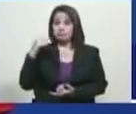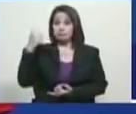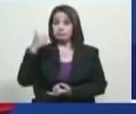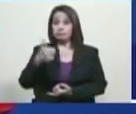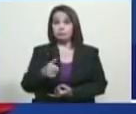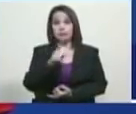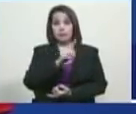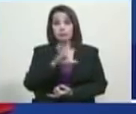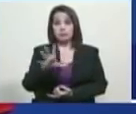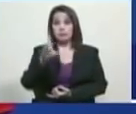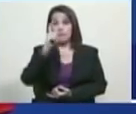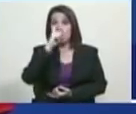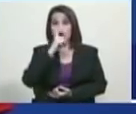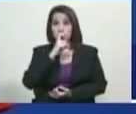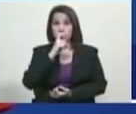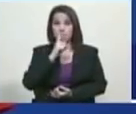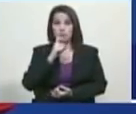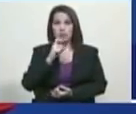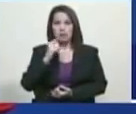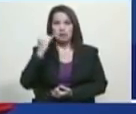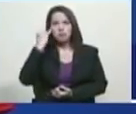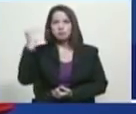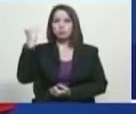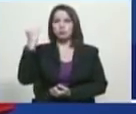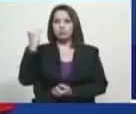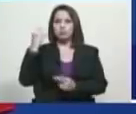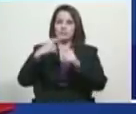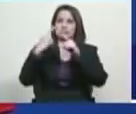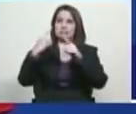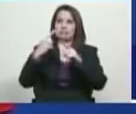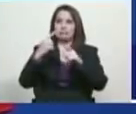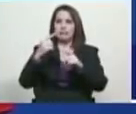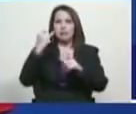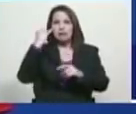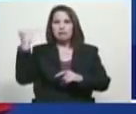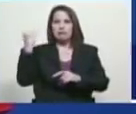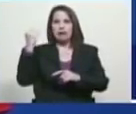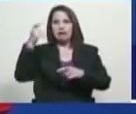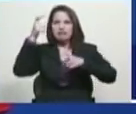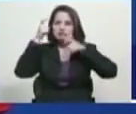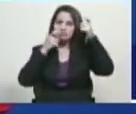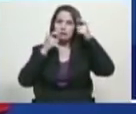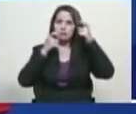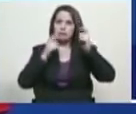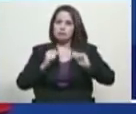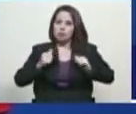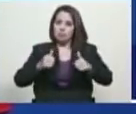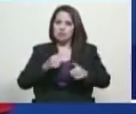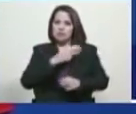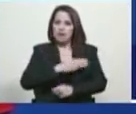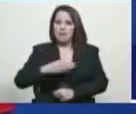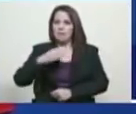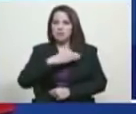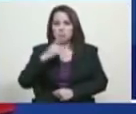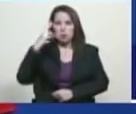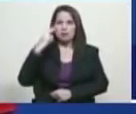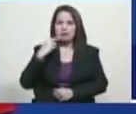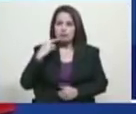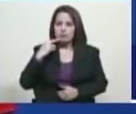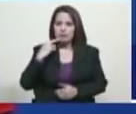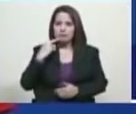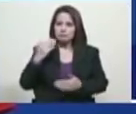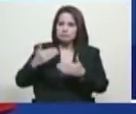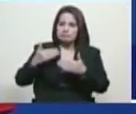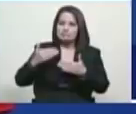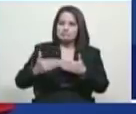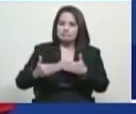años desde que el comandante Hugo Chávez creó la Misión Rivas como una respuesta al largo